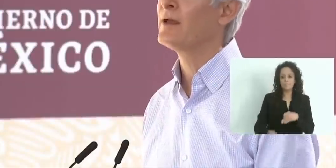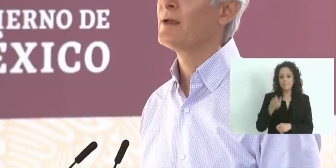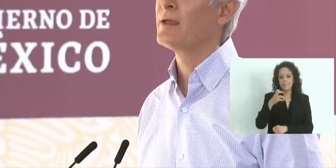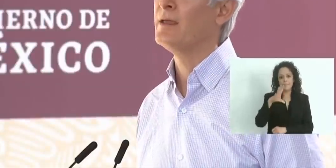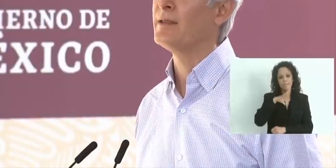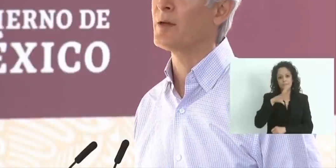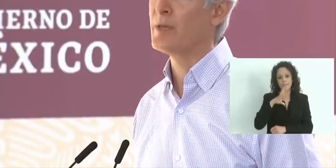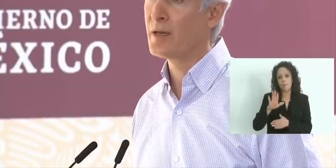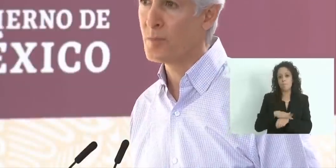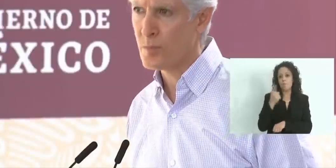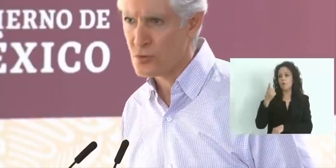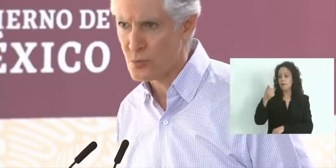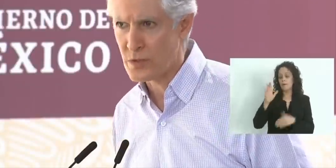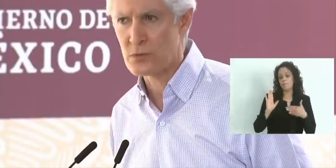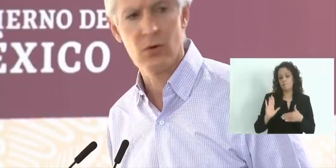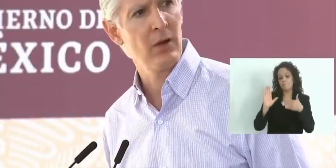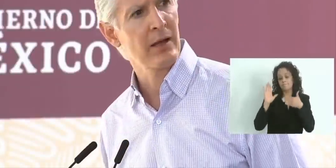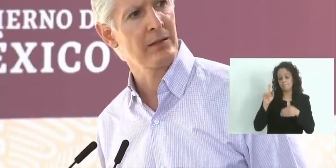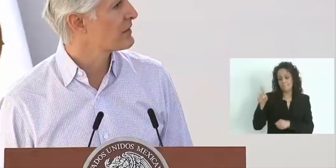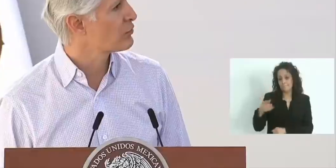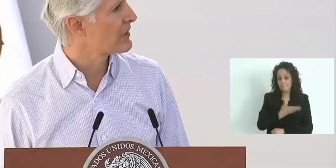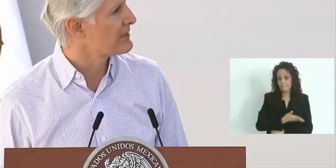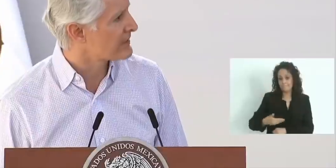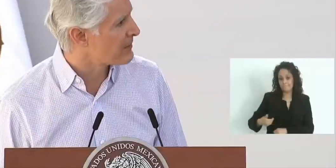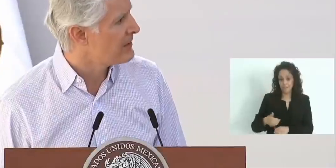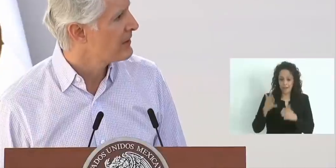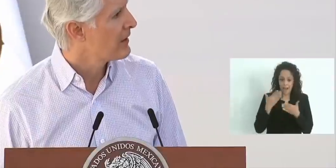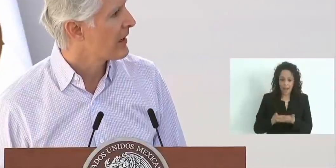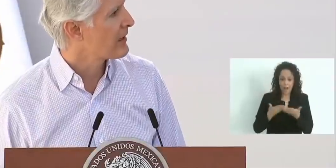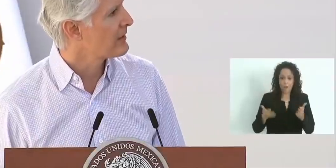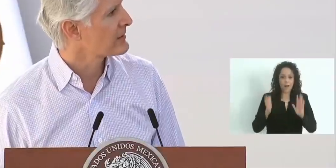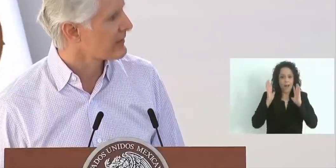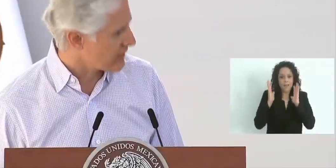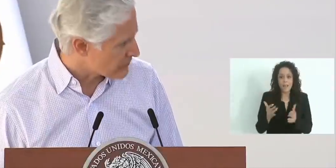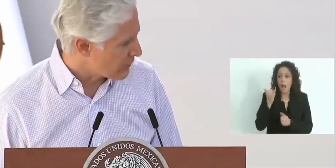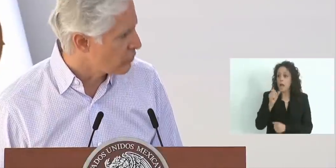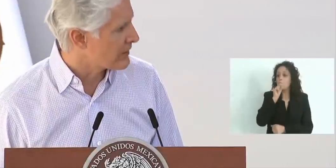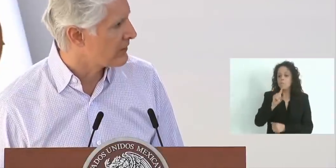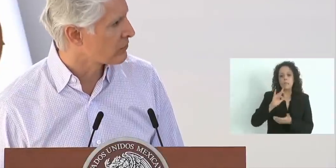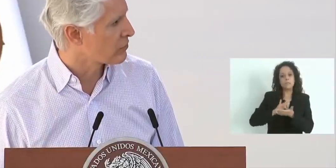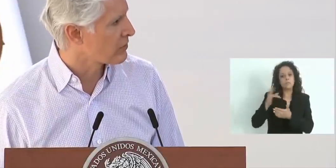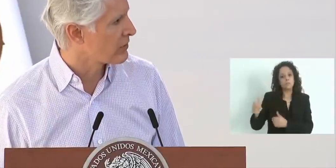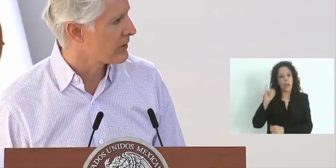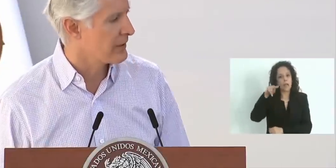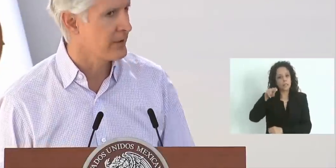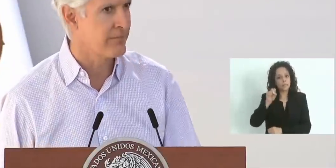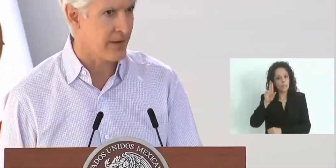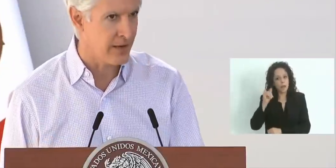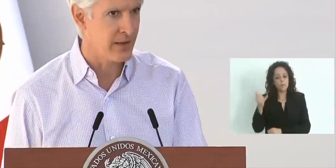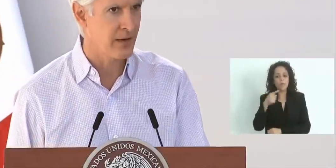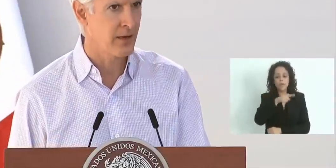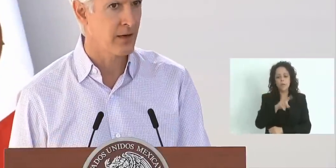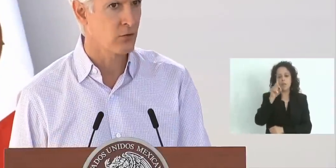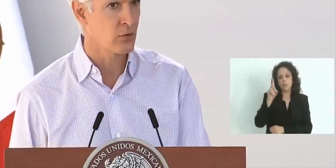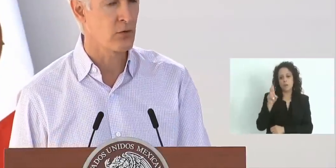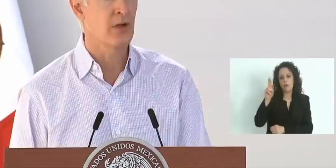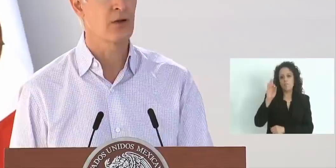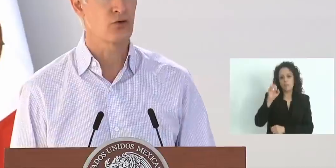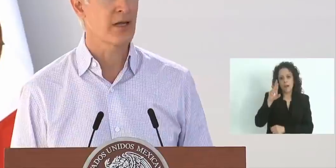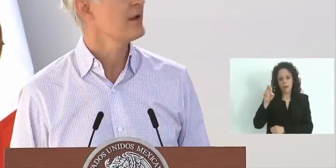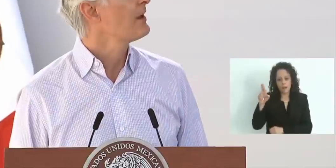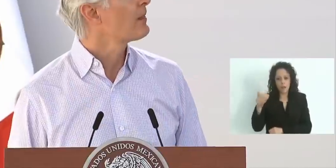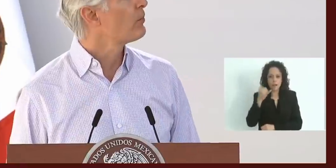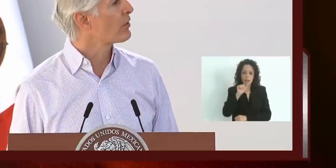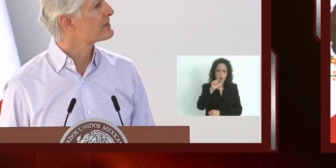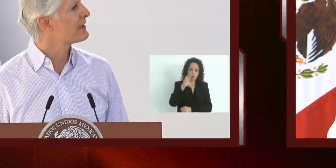presidente y también por supuesto agradecemos al Insabi, al Secretario de Salud, al doctor Ferrer y al doctor